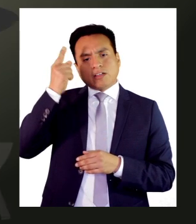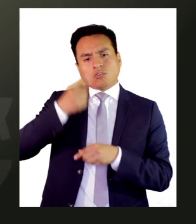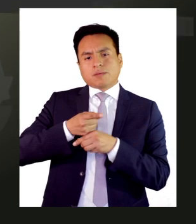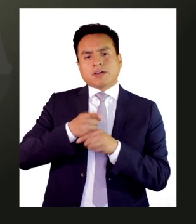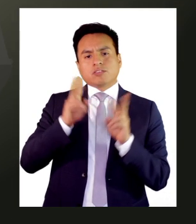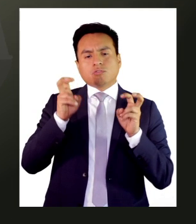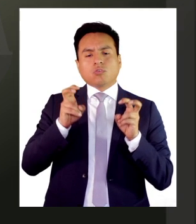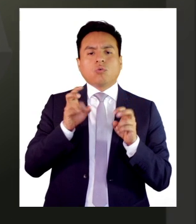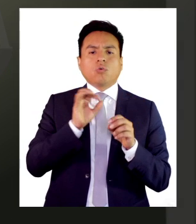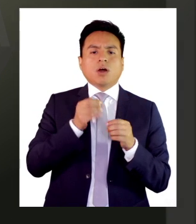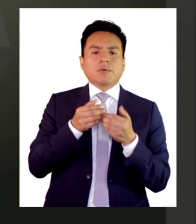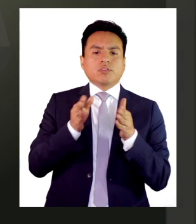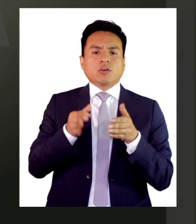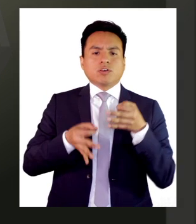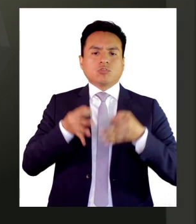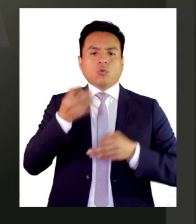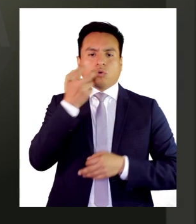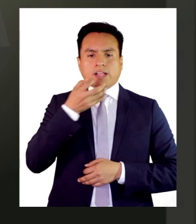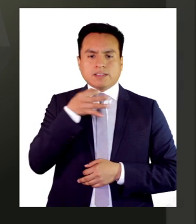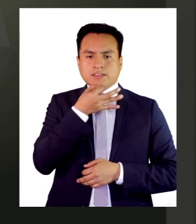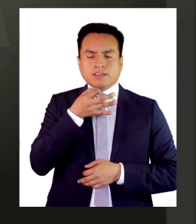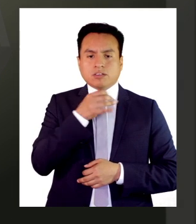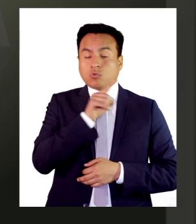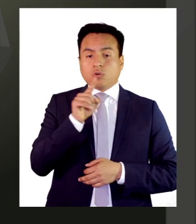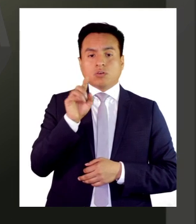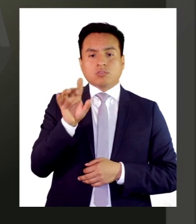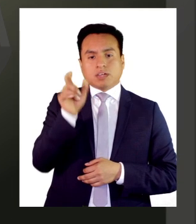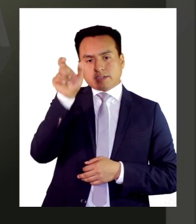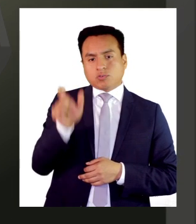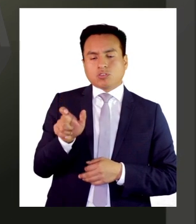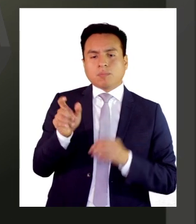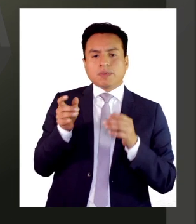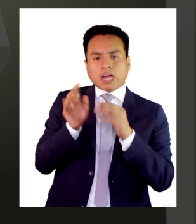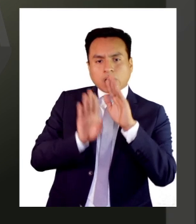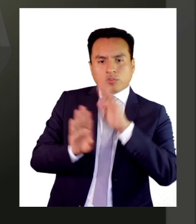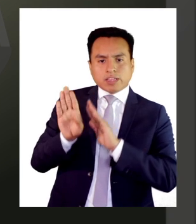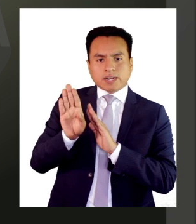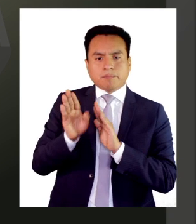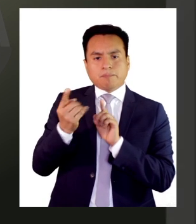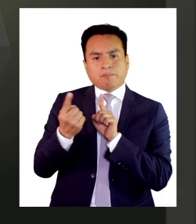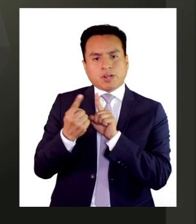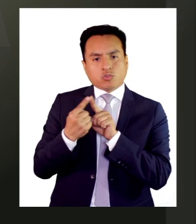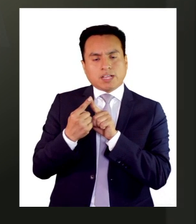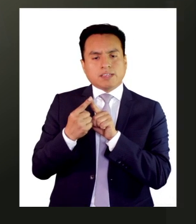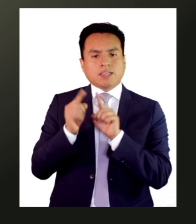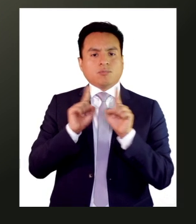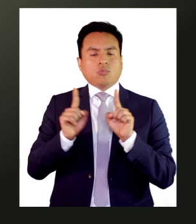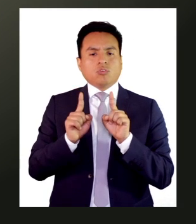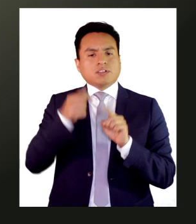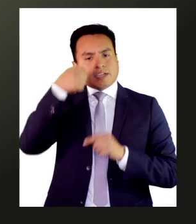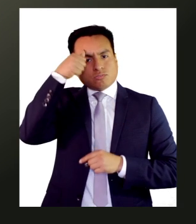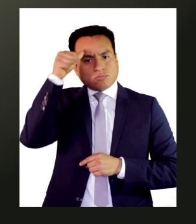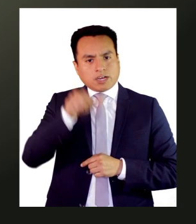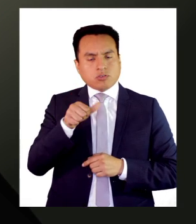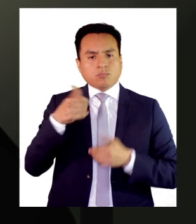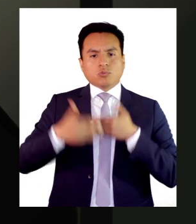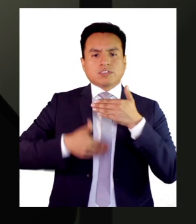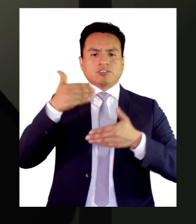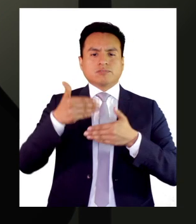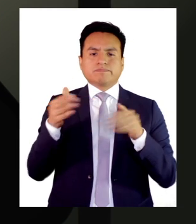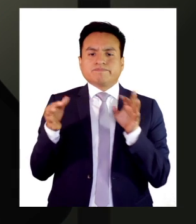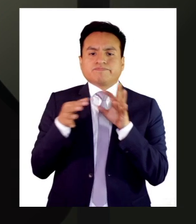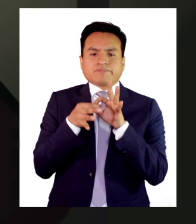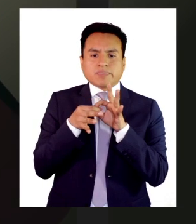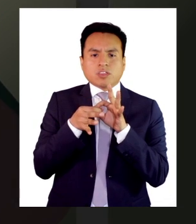ni haber sido dictado al respecto, autoapertura de juicio oral, no encontrarse sujeto a medida cautelar personal, ni haber